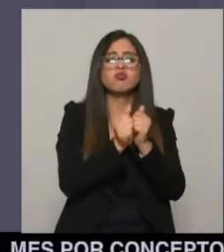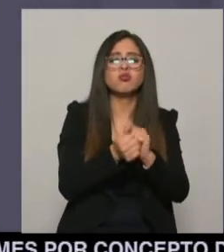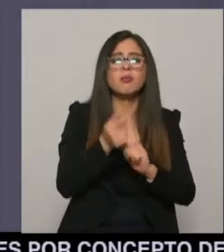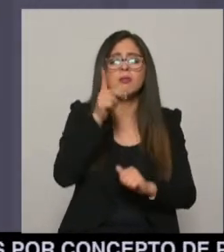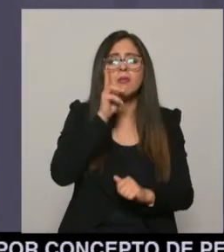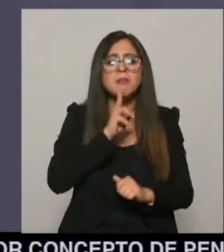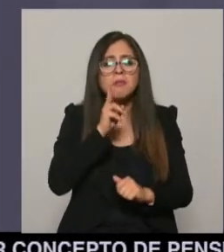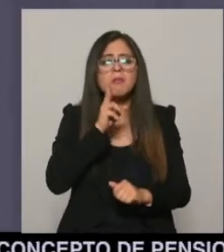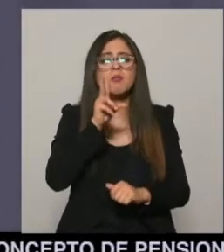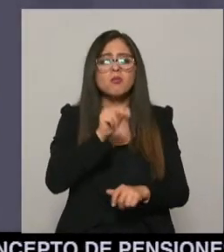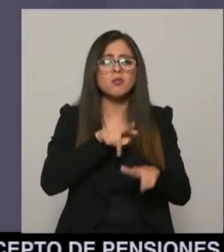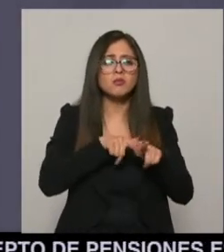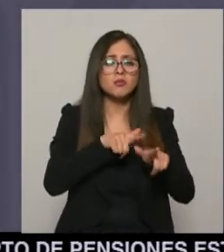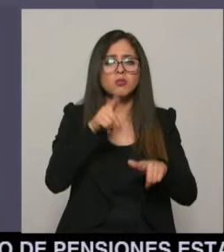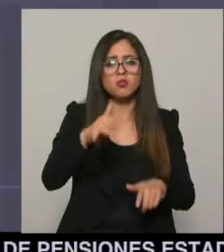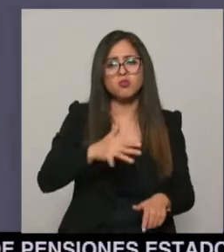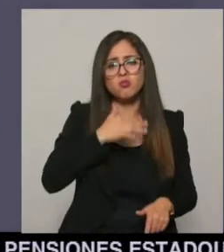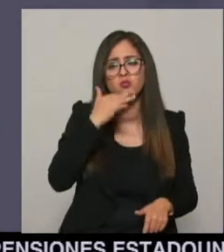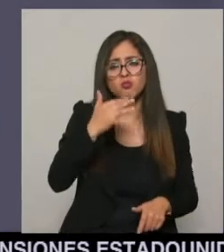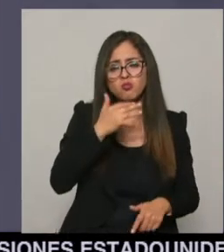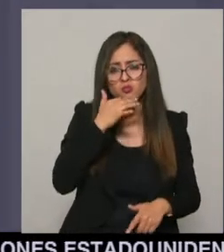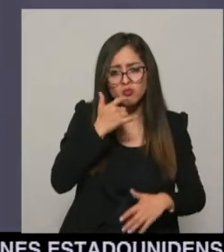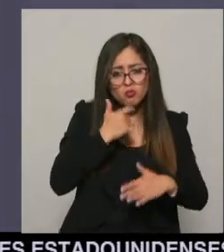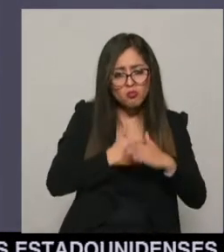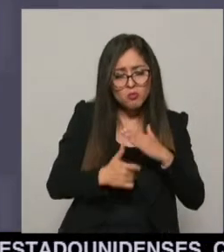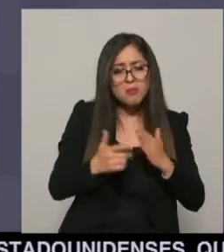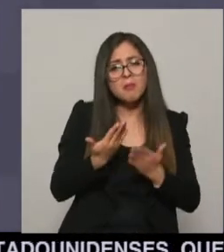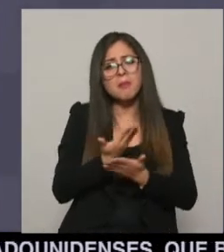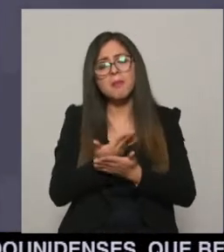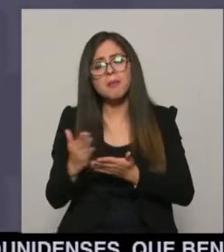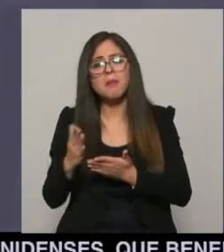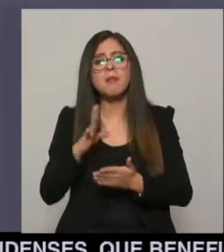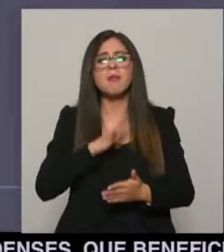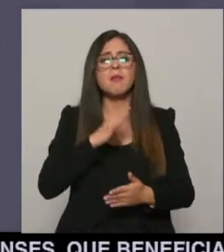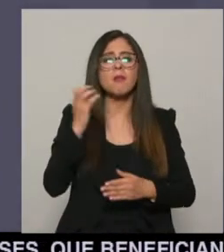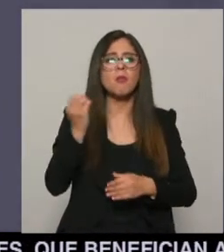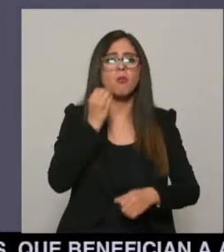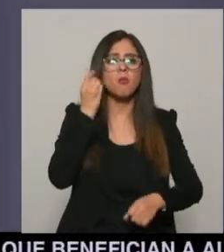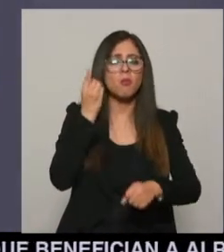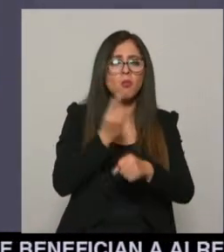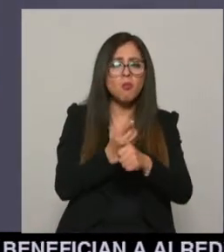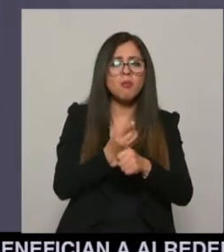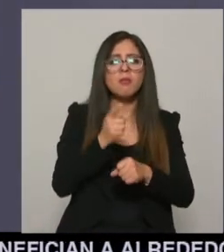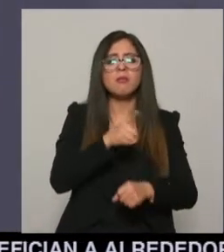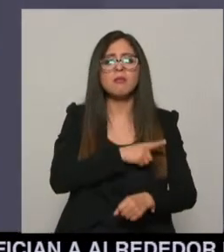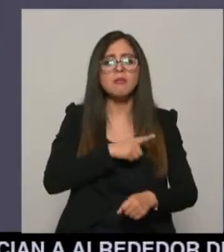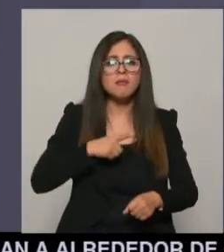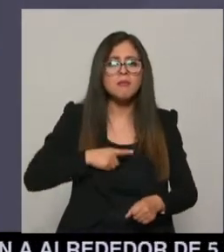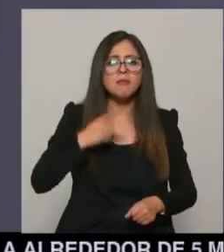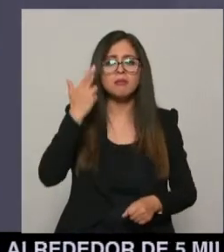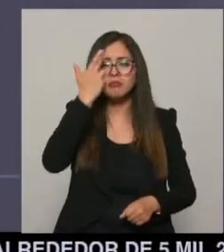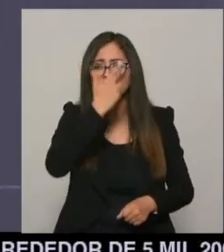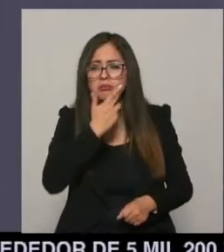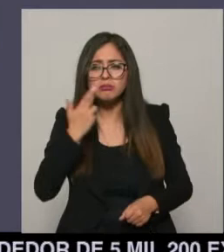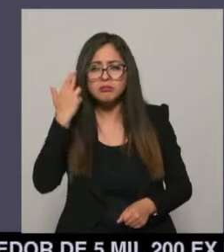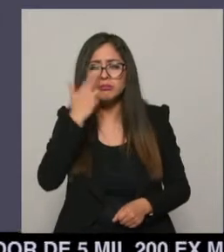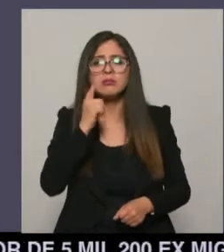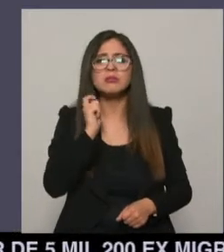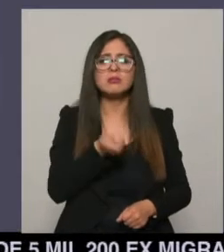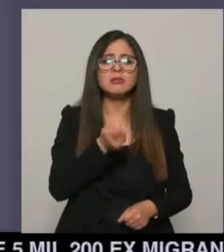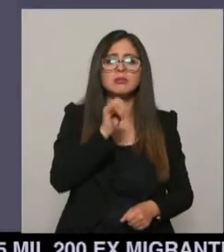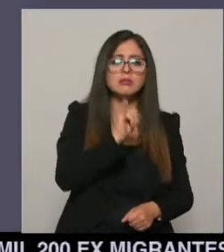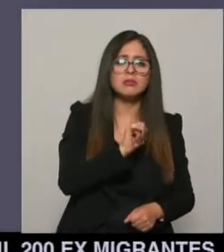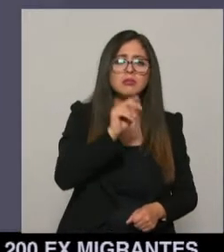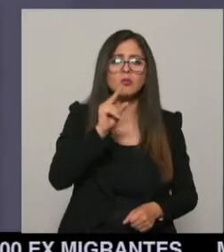sistema local anticorrupción. Vamos a tener además la oportunidad de analizar con claridad el